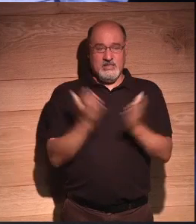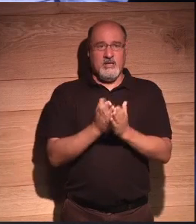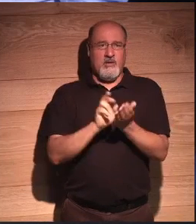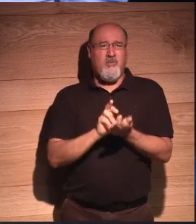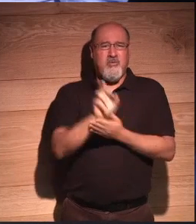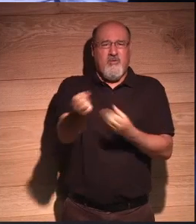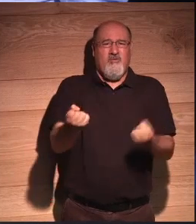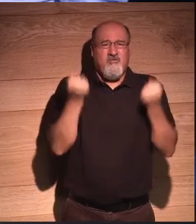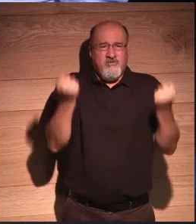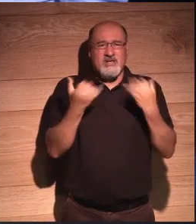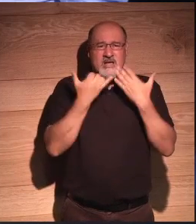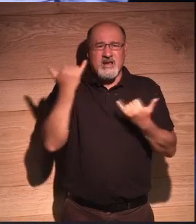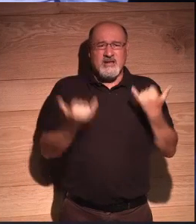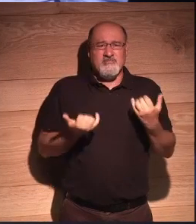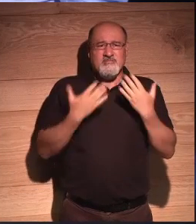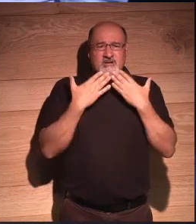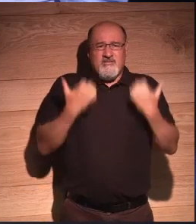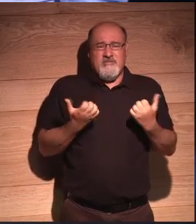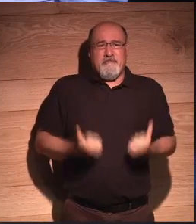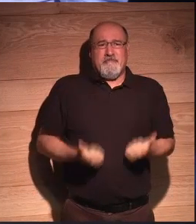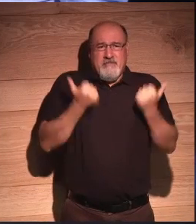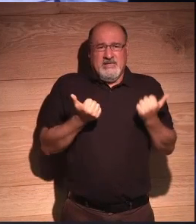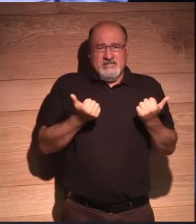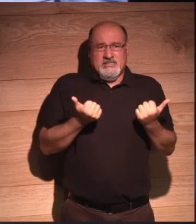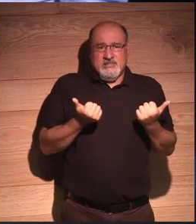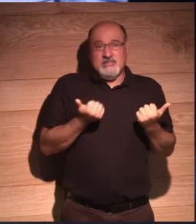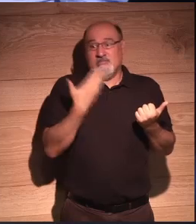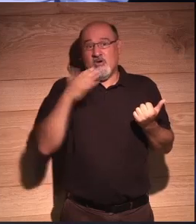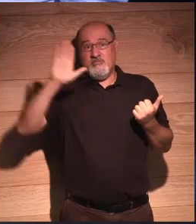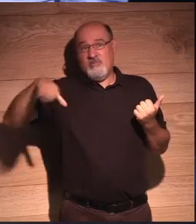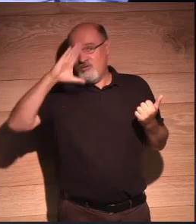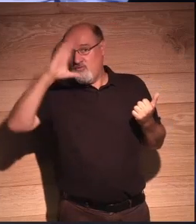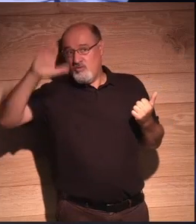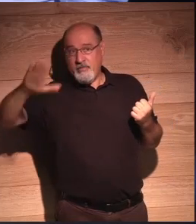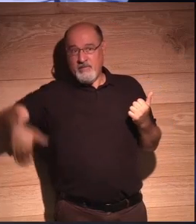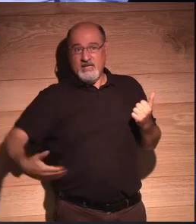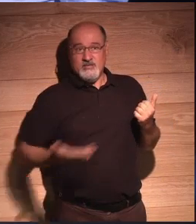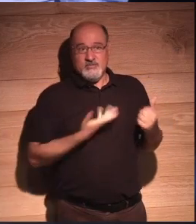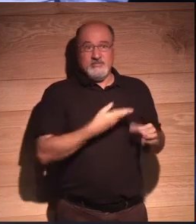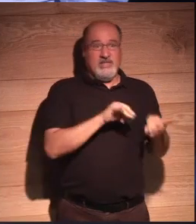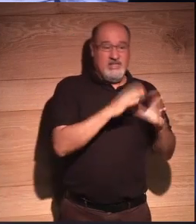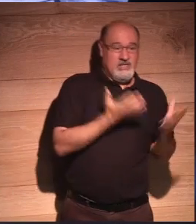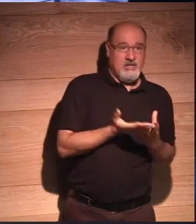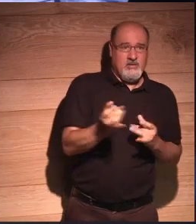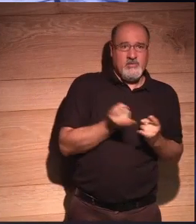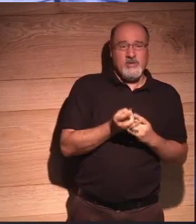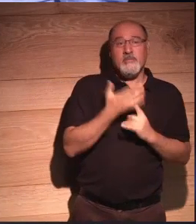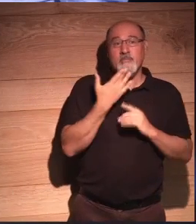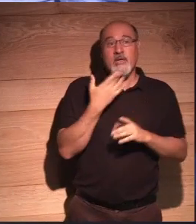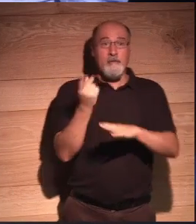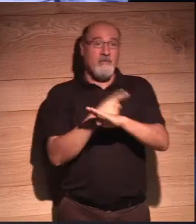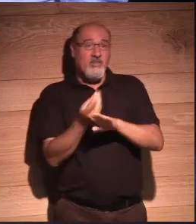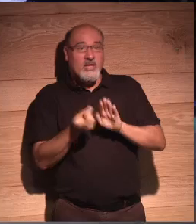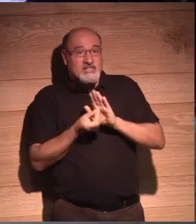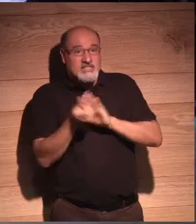hace falta mucha más energía que para salir de la gravedad lunar. De hecho, la velocidad de escape, que es la velocidad que hay que darle